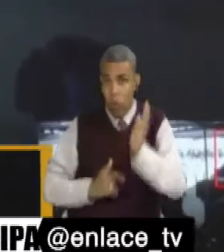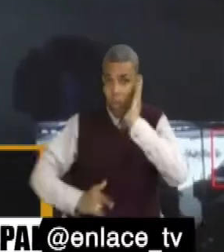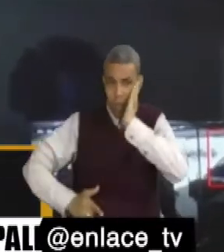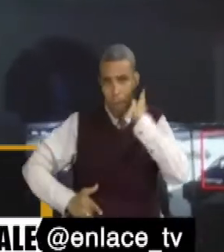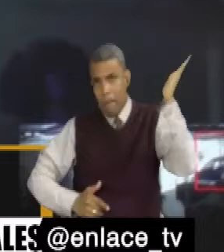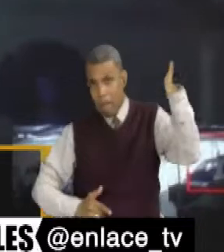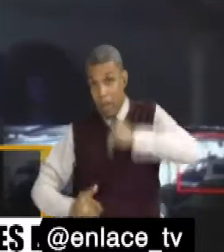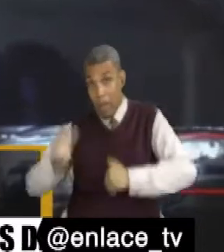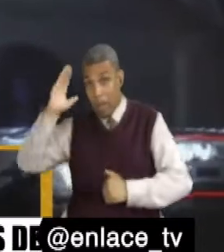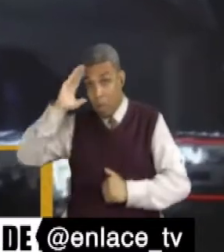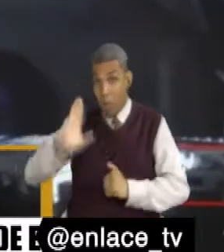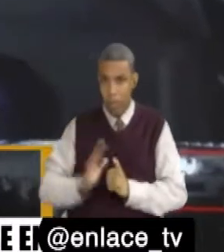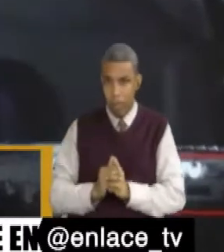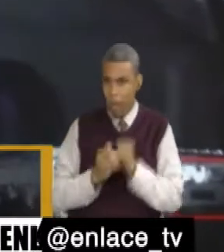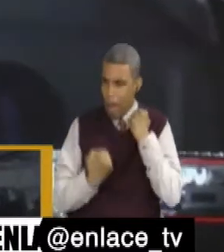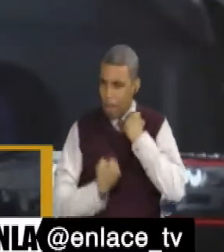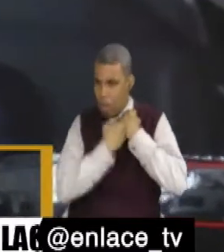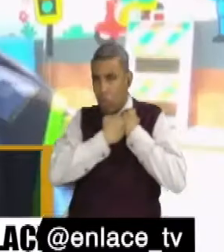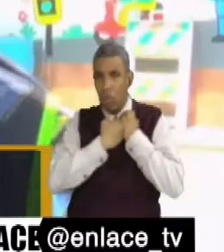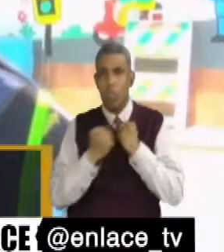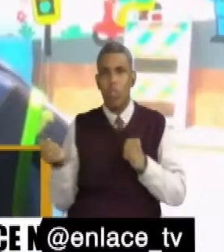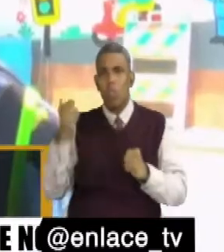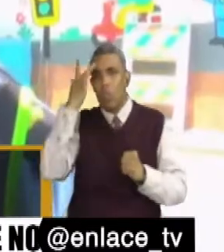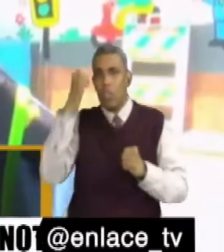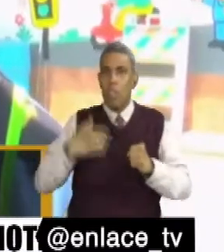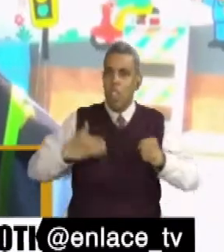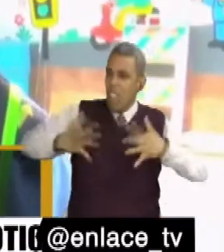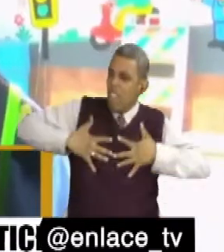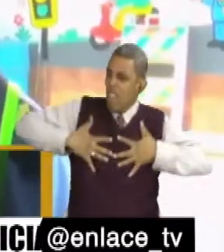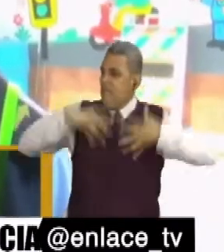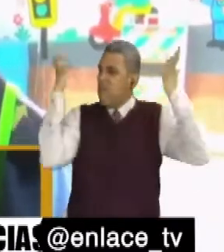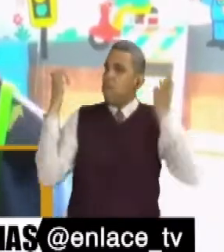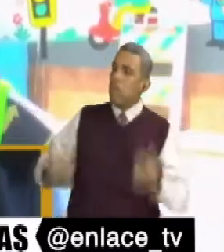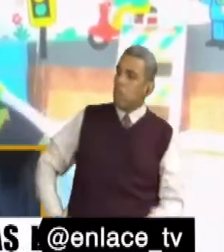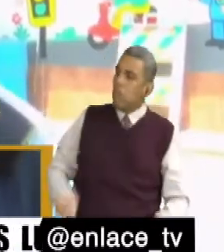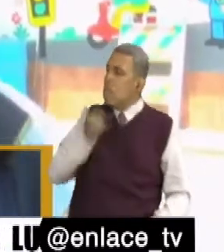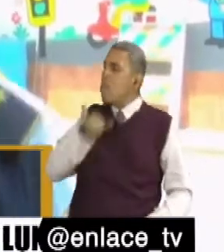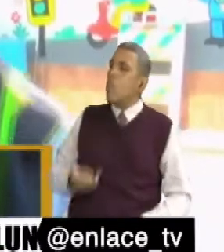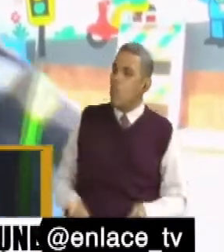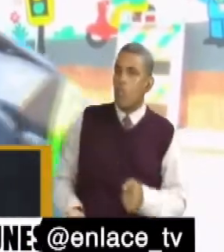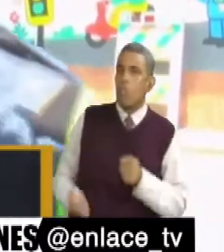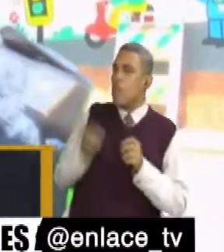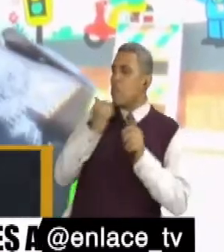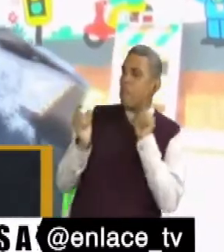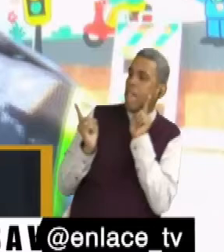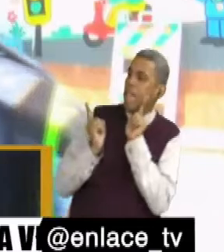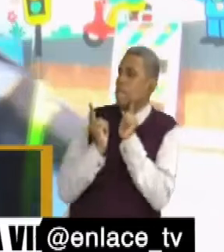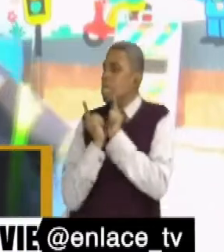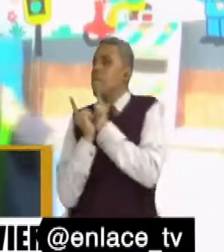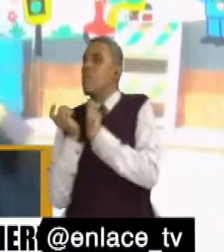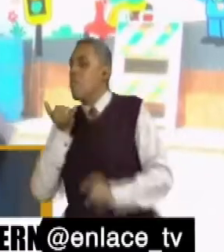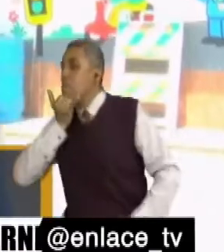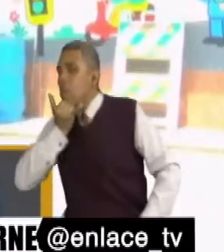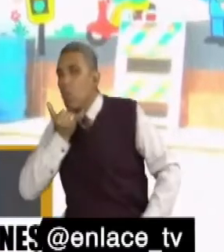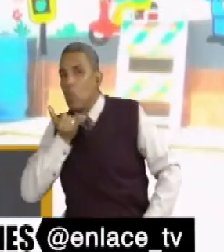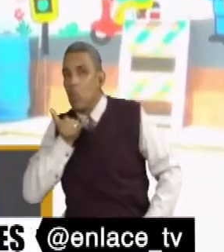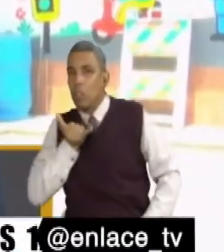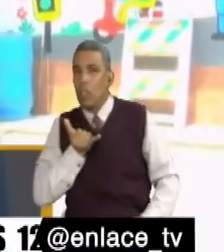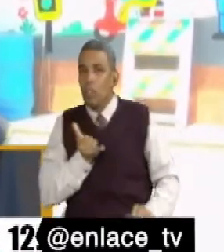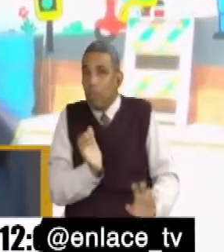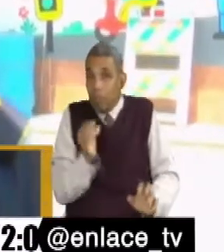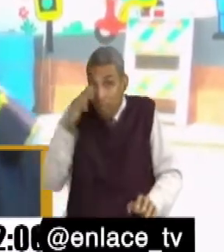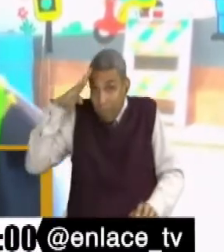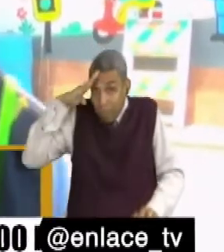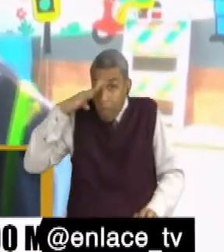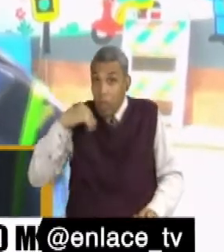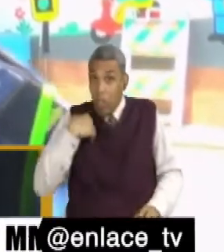Nacional, para que nos apoye, ya que él estaba un poco alterado. Y nosotros pues no somos fuerza de choque contra las personas y gracias a Dios